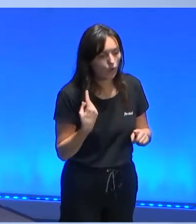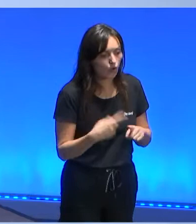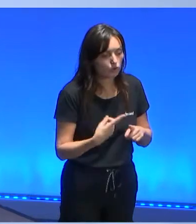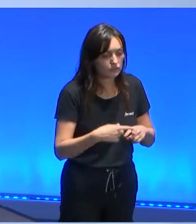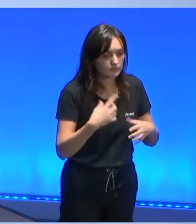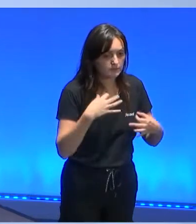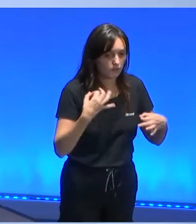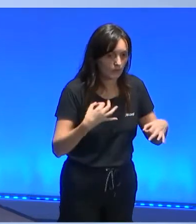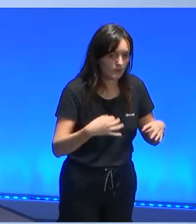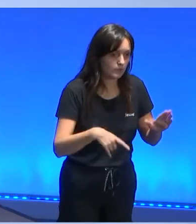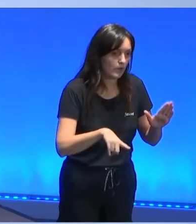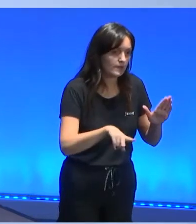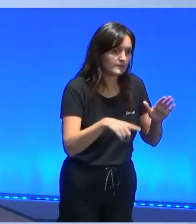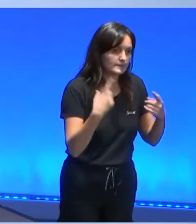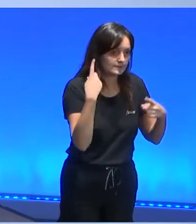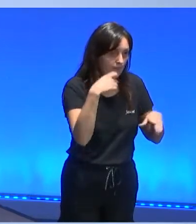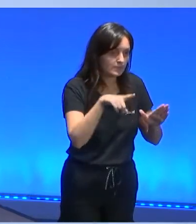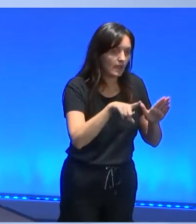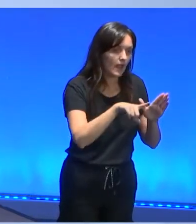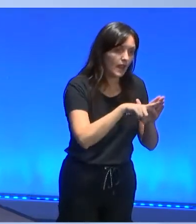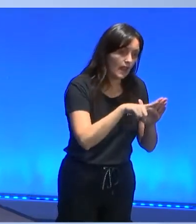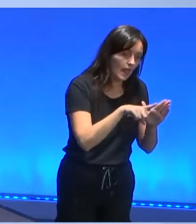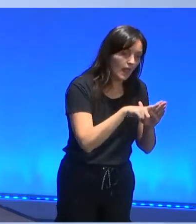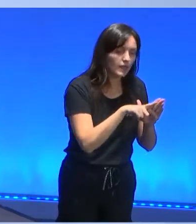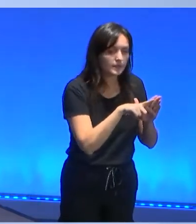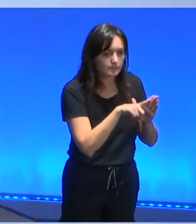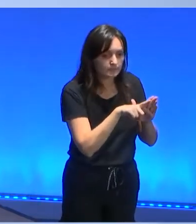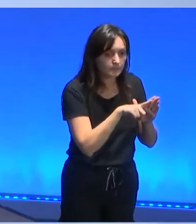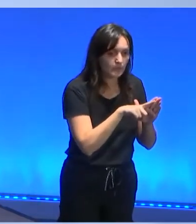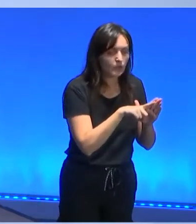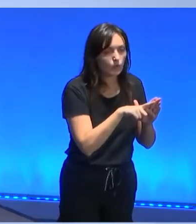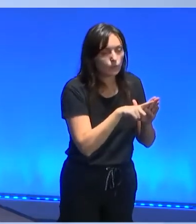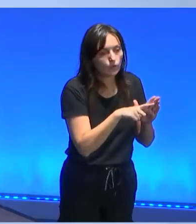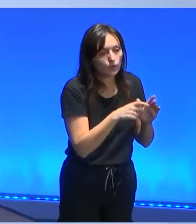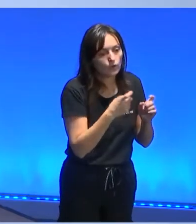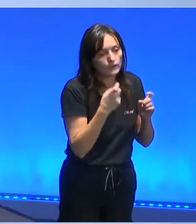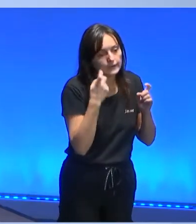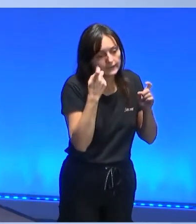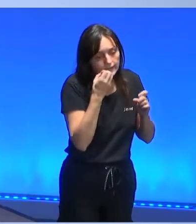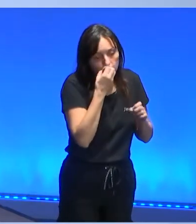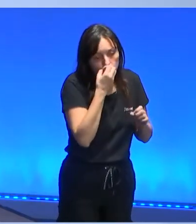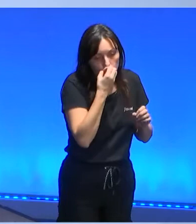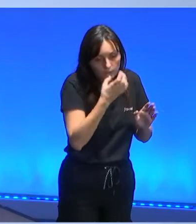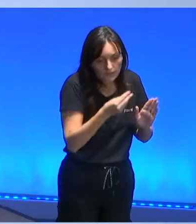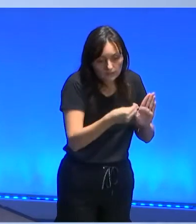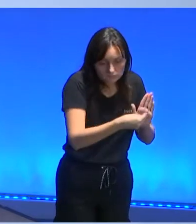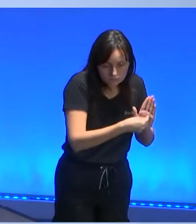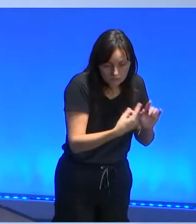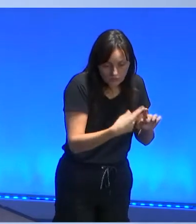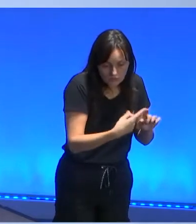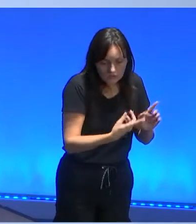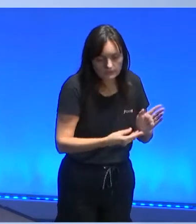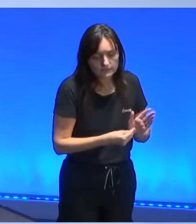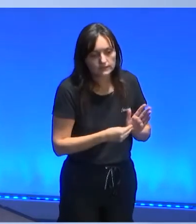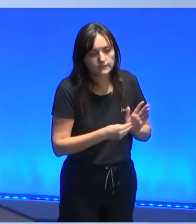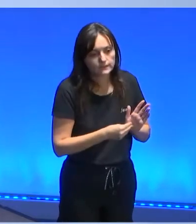que las leyes siempre tienen este punto de buenas intenciones, ¿no? Y que